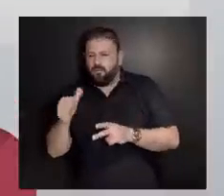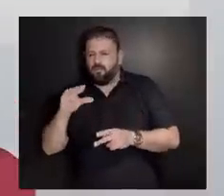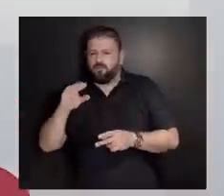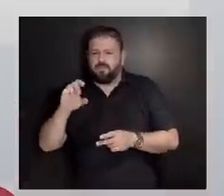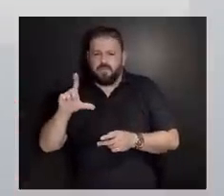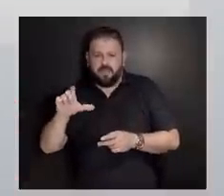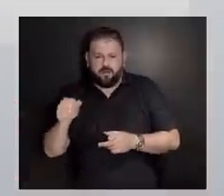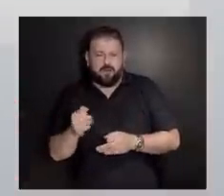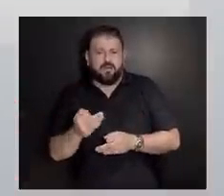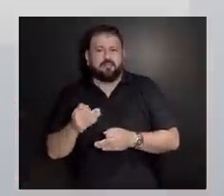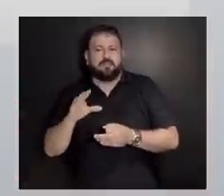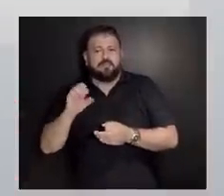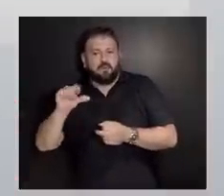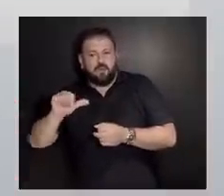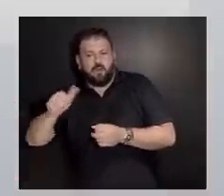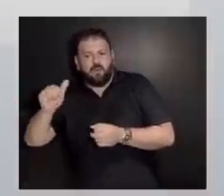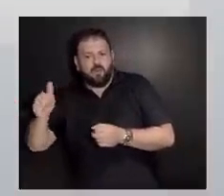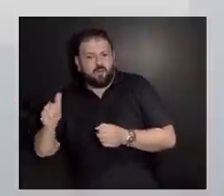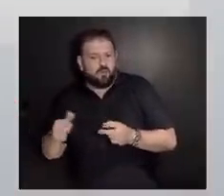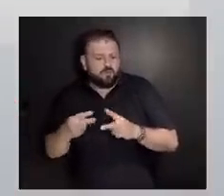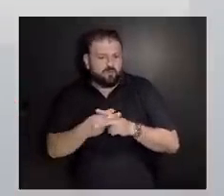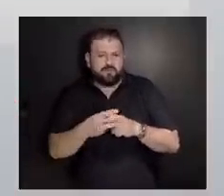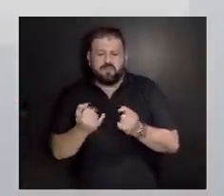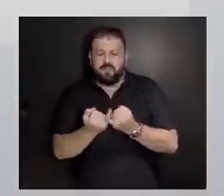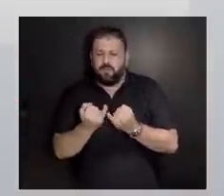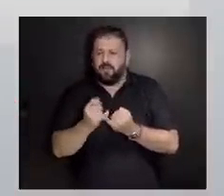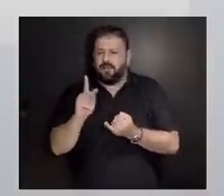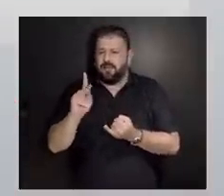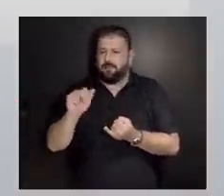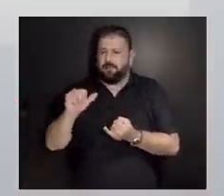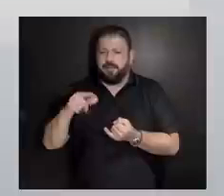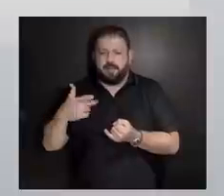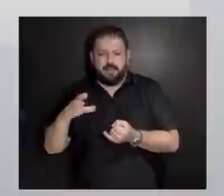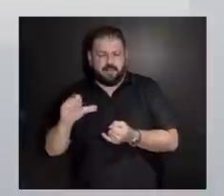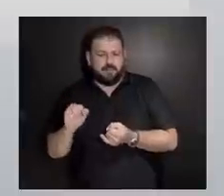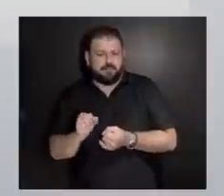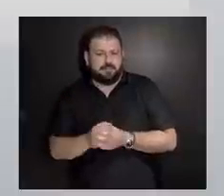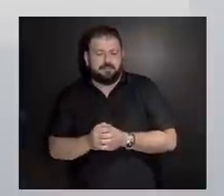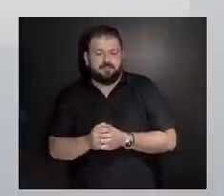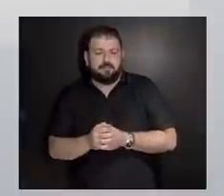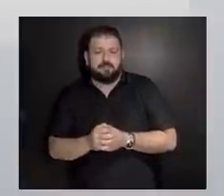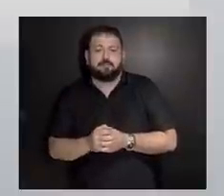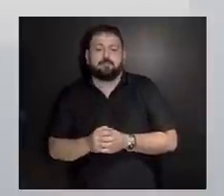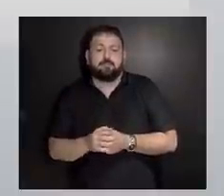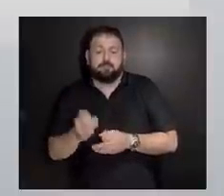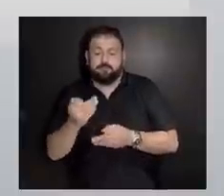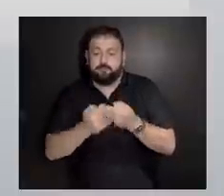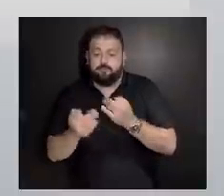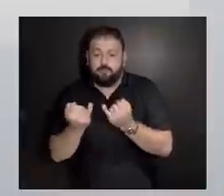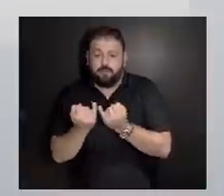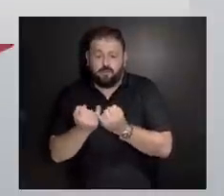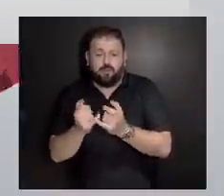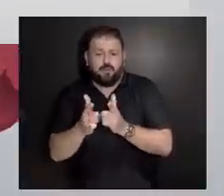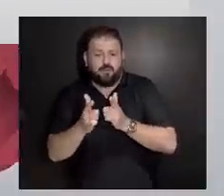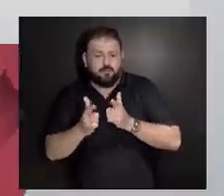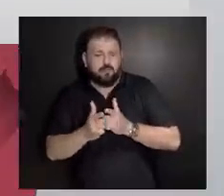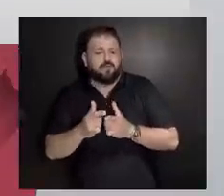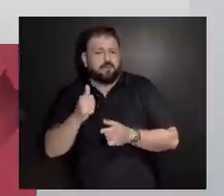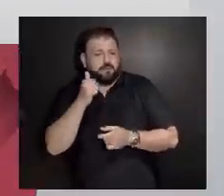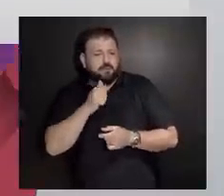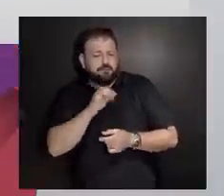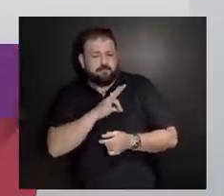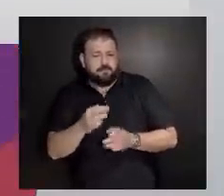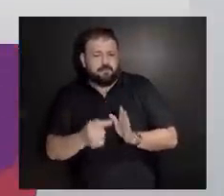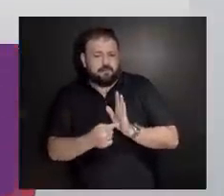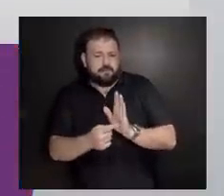las células del páncreas. Bueno, ya adentrándonos también un poquito más a los grupos, vamos a abarcar, como ya lo